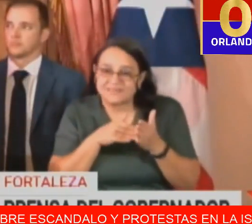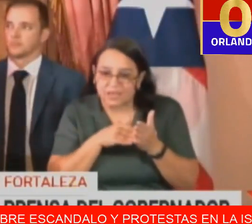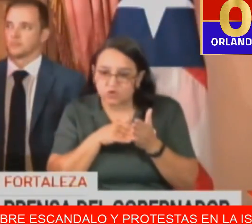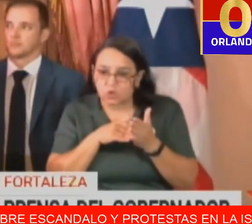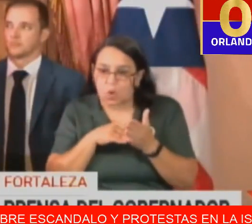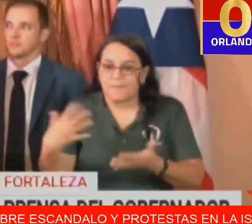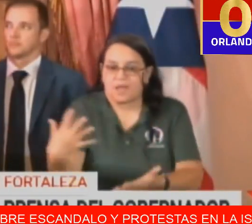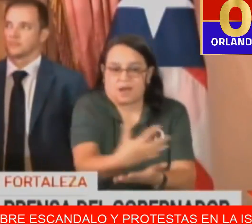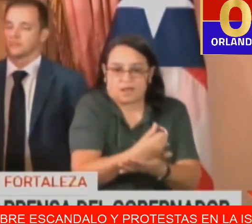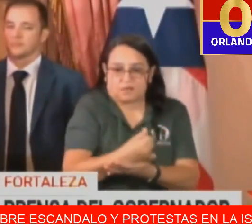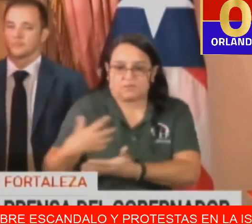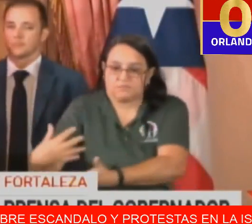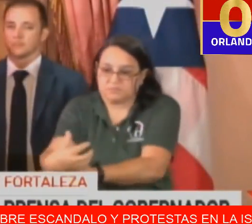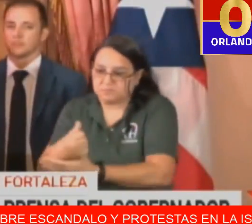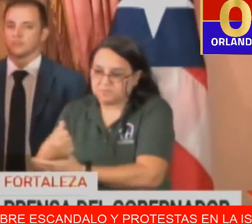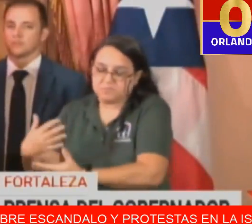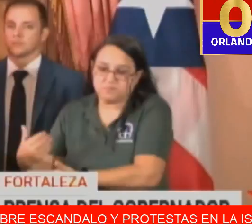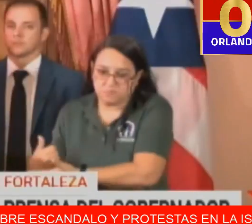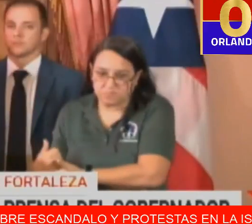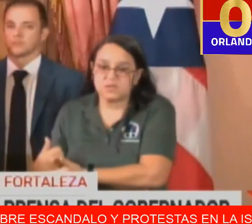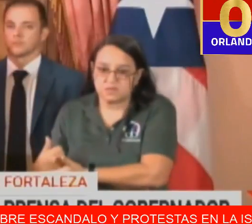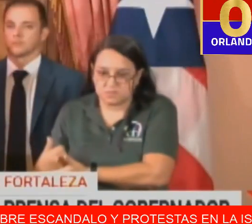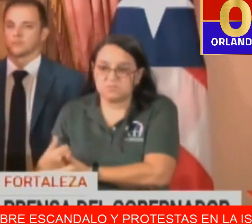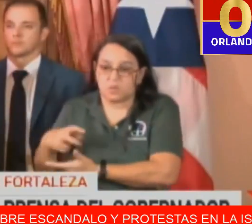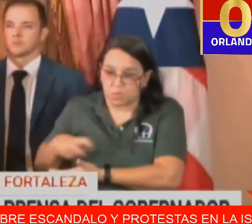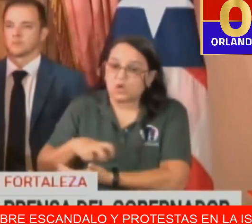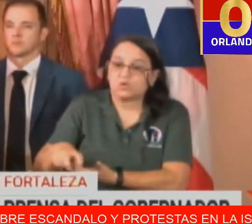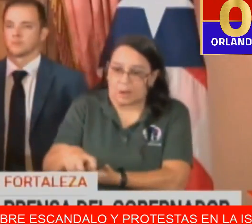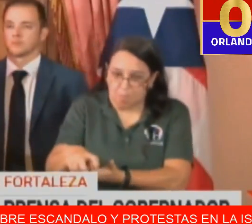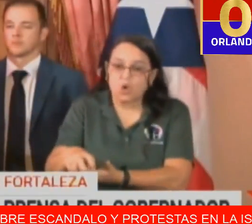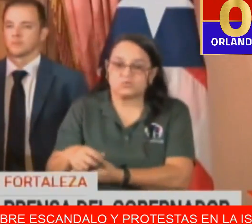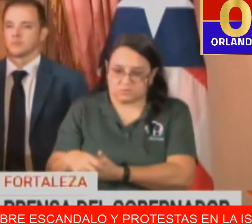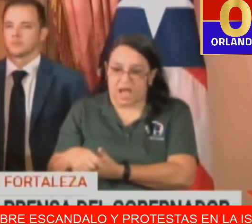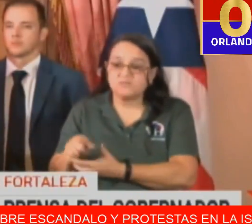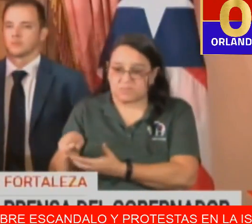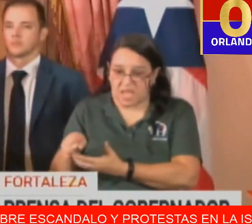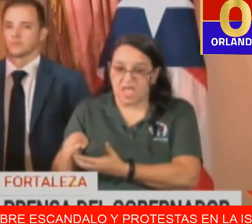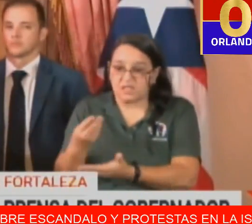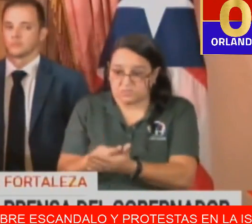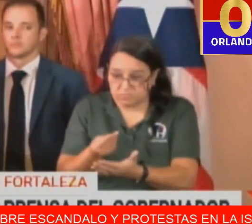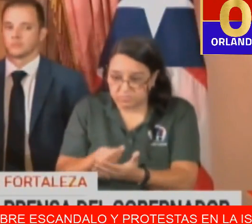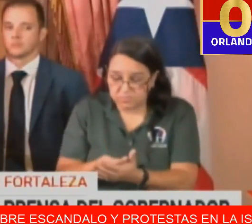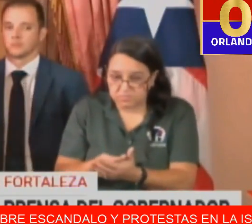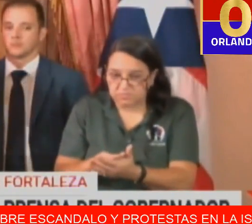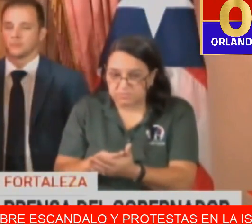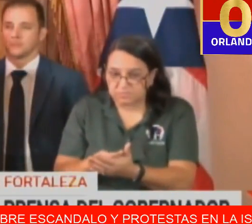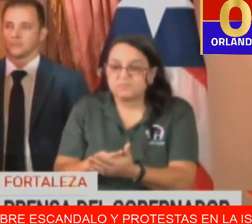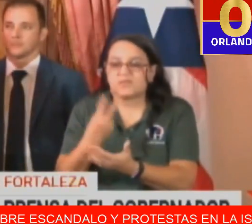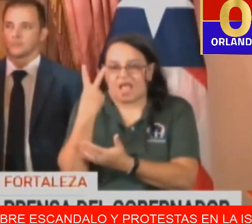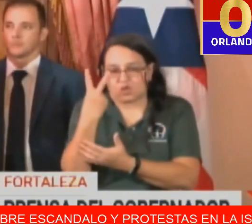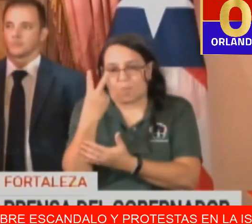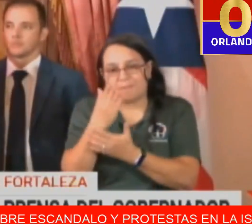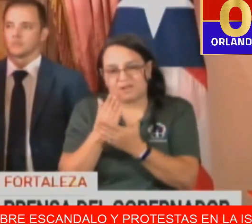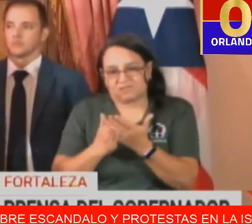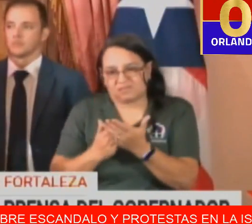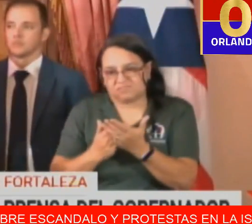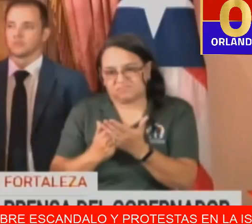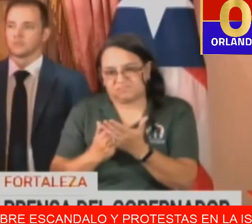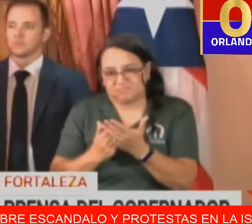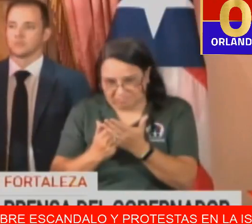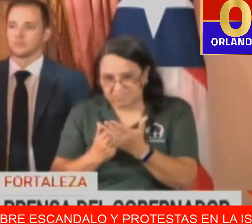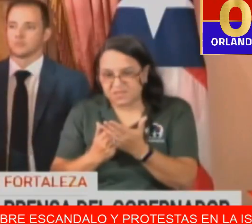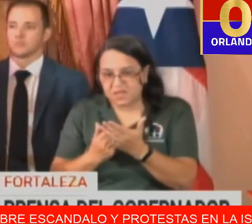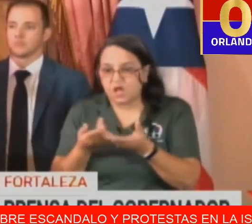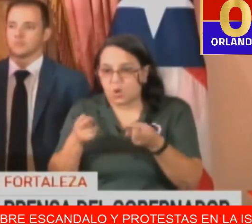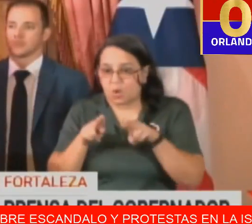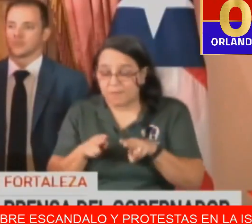Colaboradores pudieron transportar esos recursos. Y ahí es que entonces recae eso. O sea, que hay dos partes, ¿verdad? Y lo